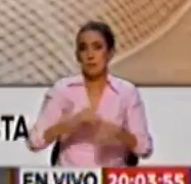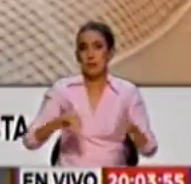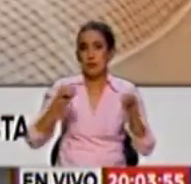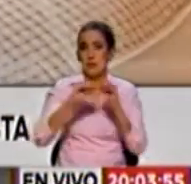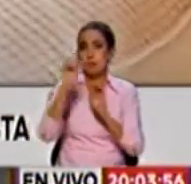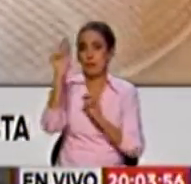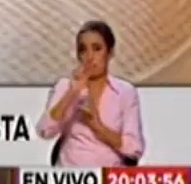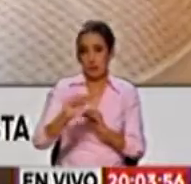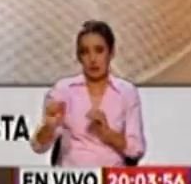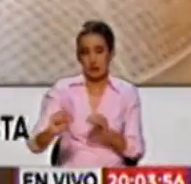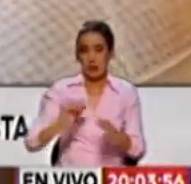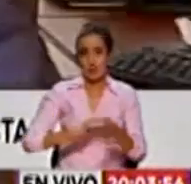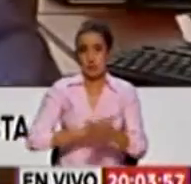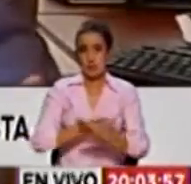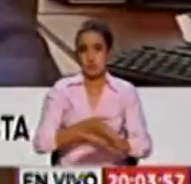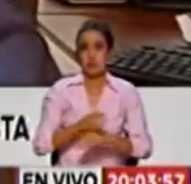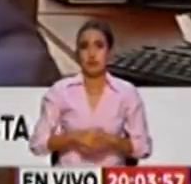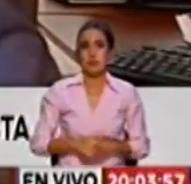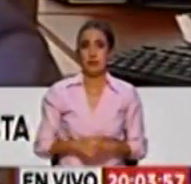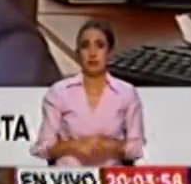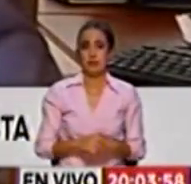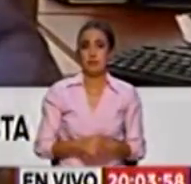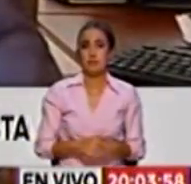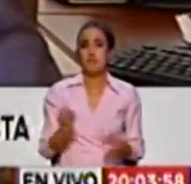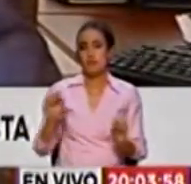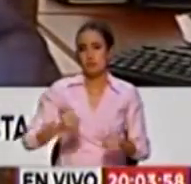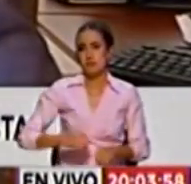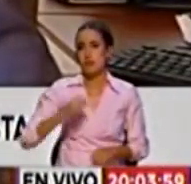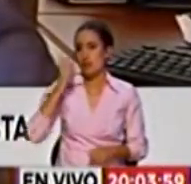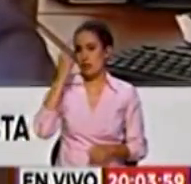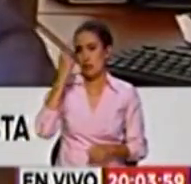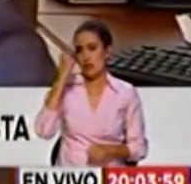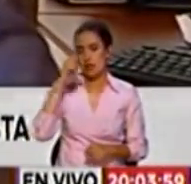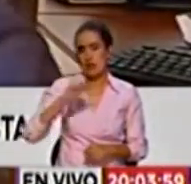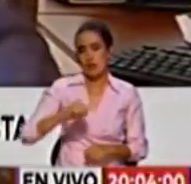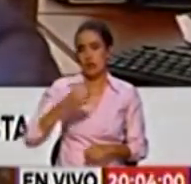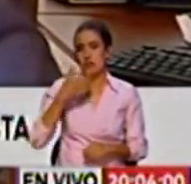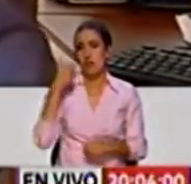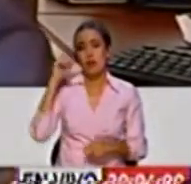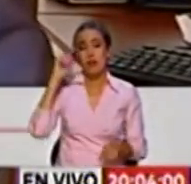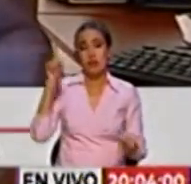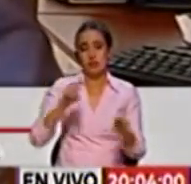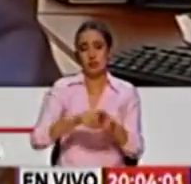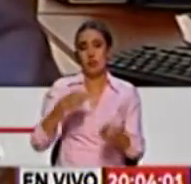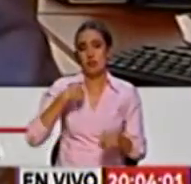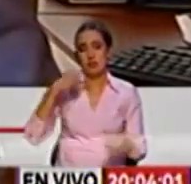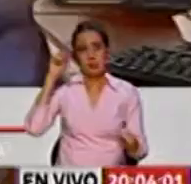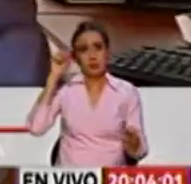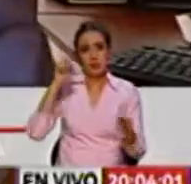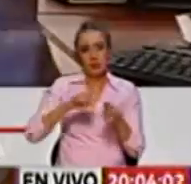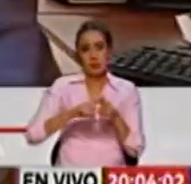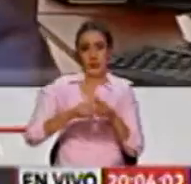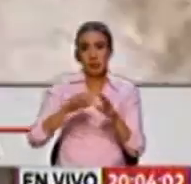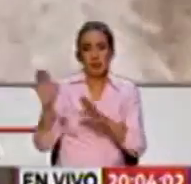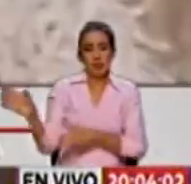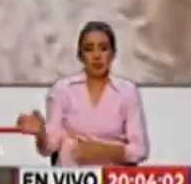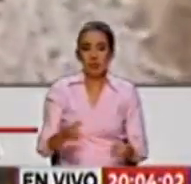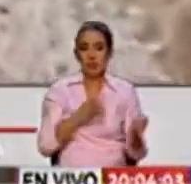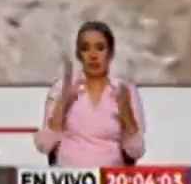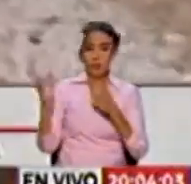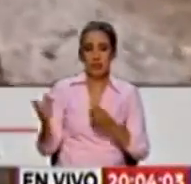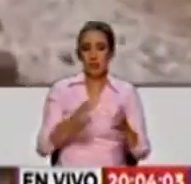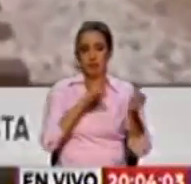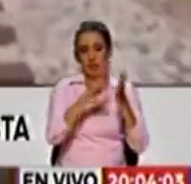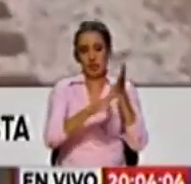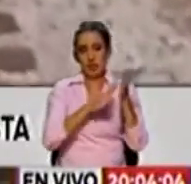barata, después de la marítima. Una lógica de abaratar costos con la transportación férrea, ¿no? Consideran